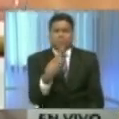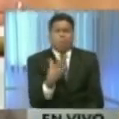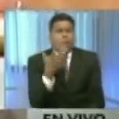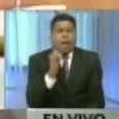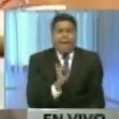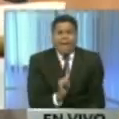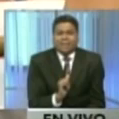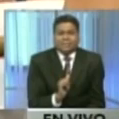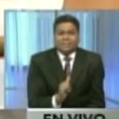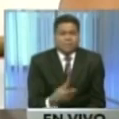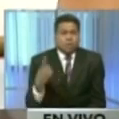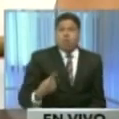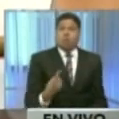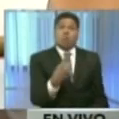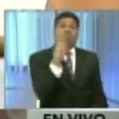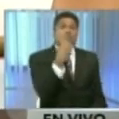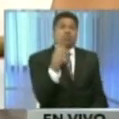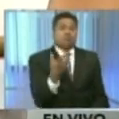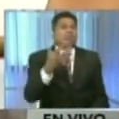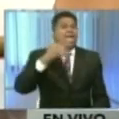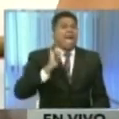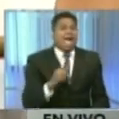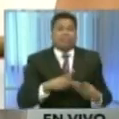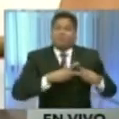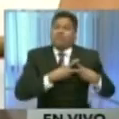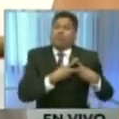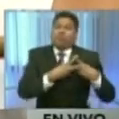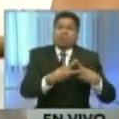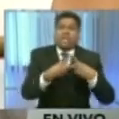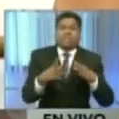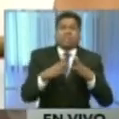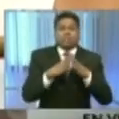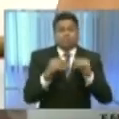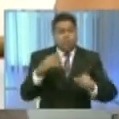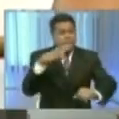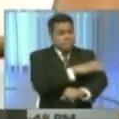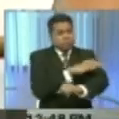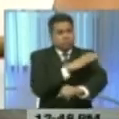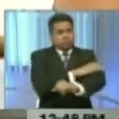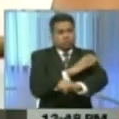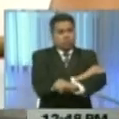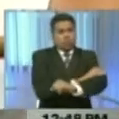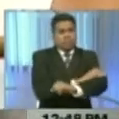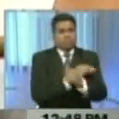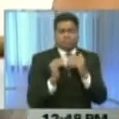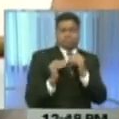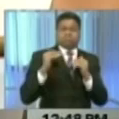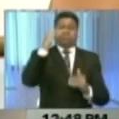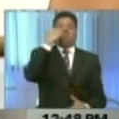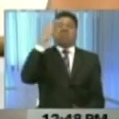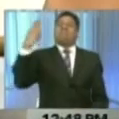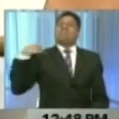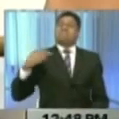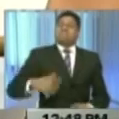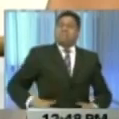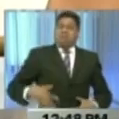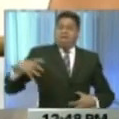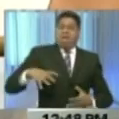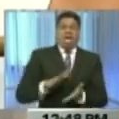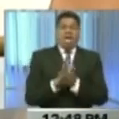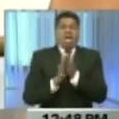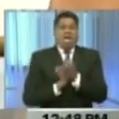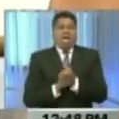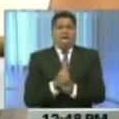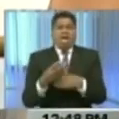la permanente voluntad de la élite opositora en Venezuela, que siguiendo instrucciones de los centros